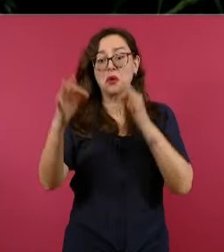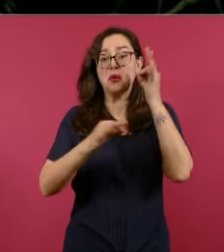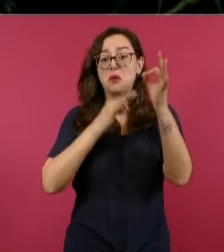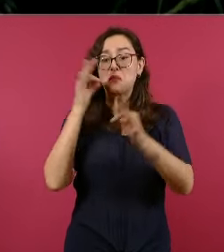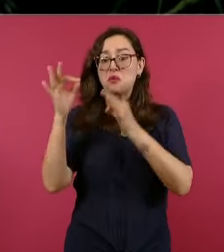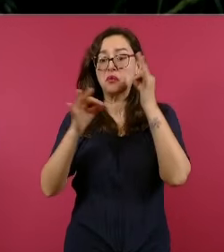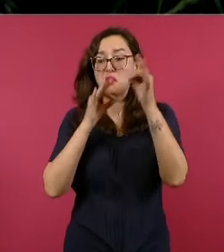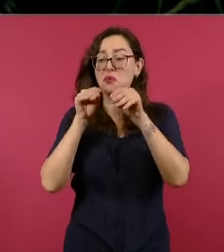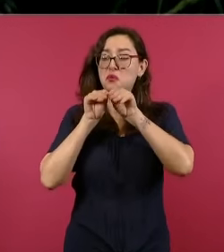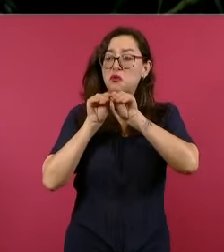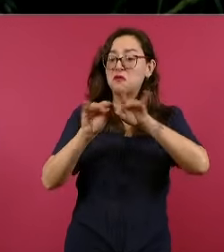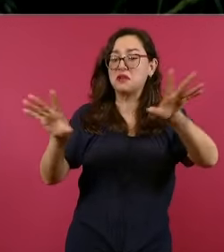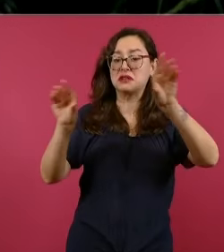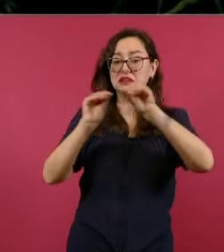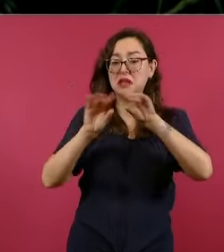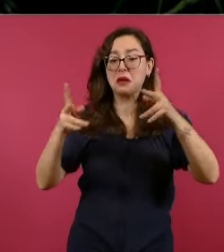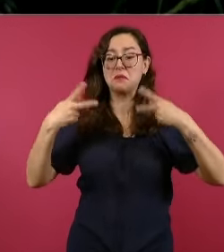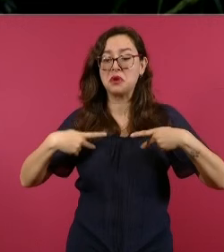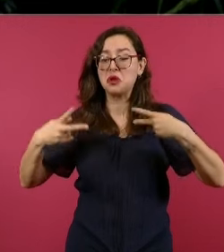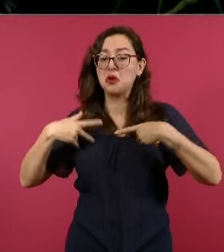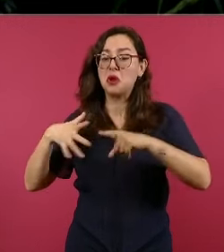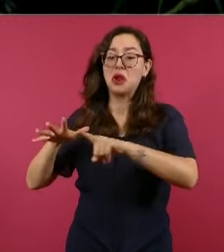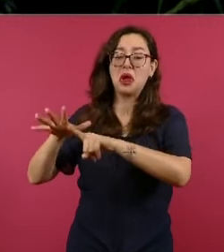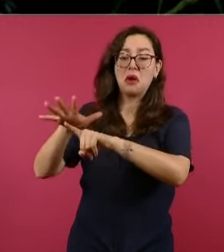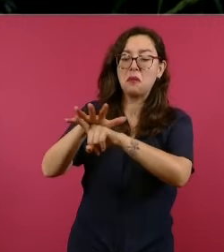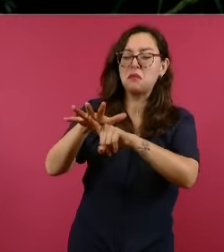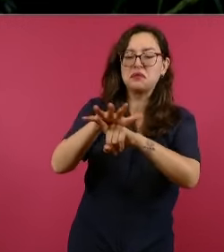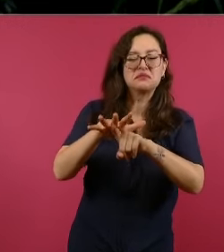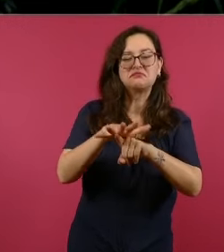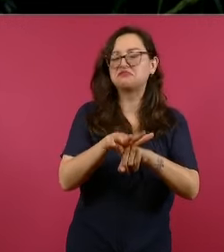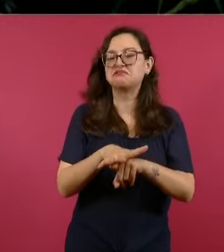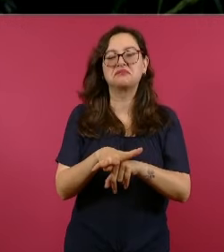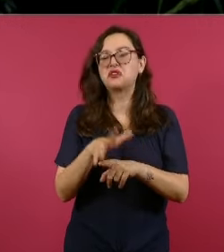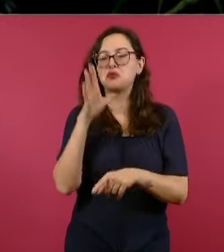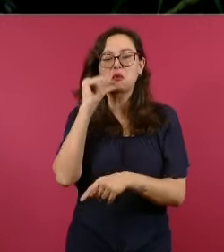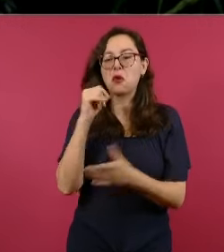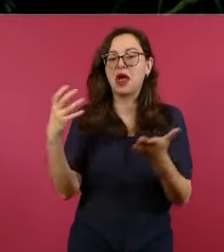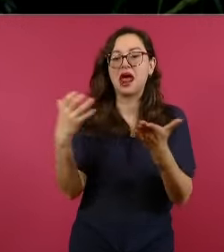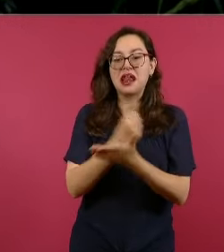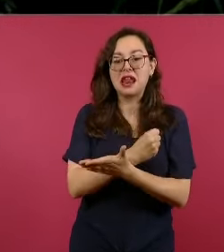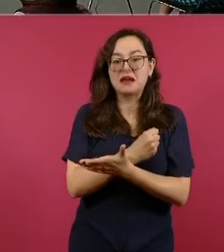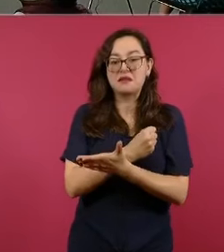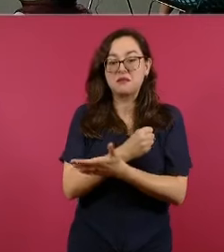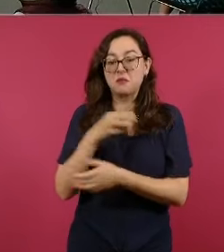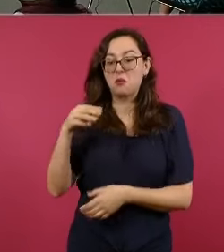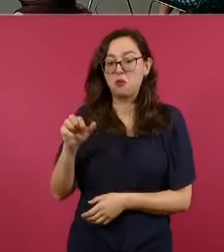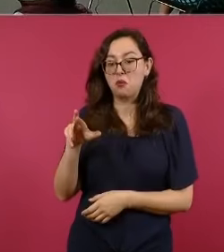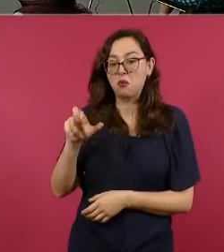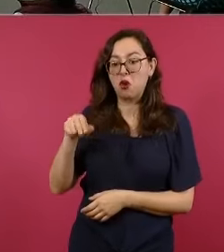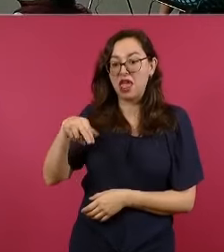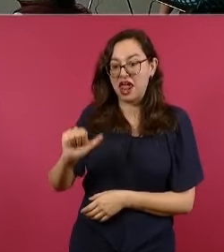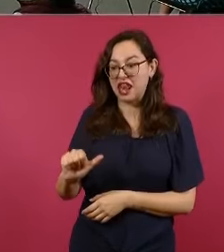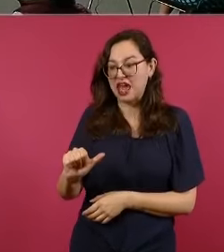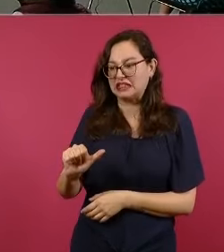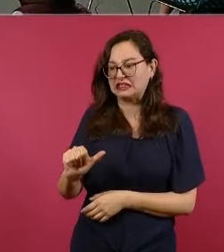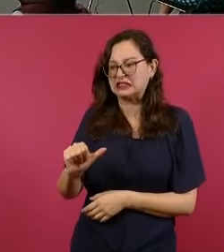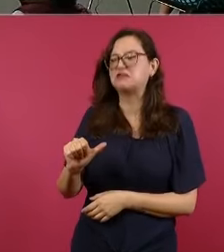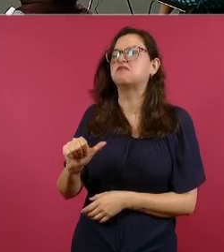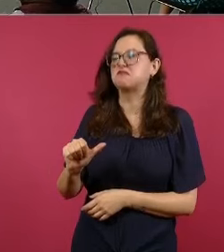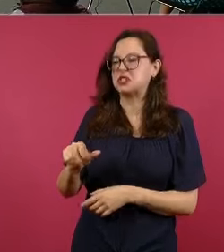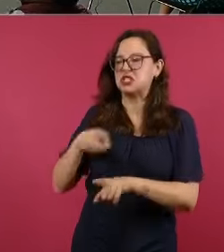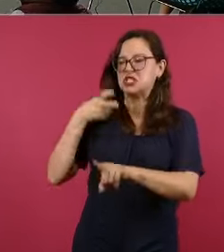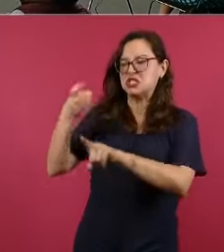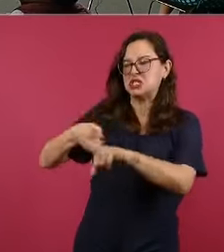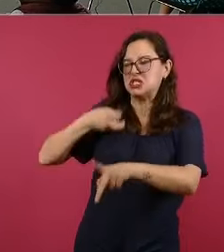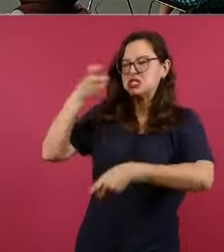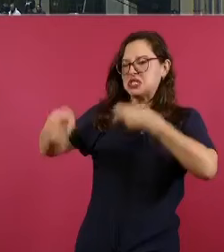gana con propaganda y mientras más mentiras des contra morena mejor te V más eso eso es